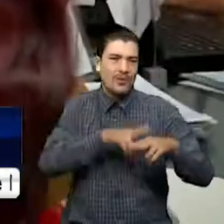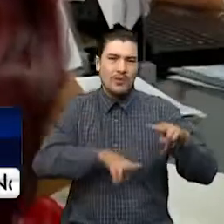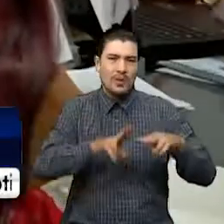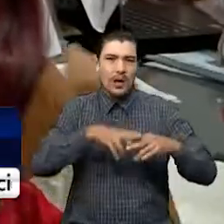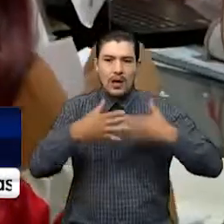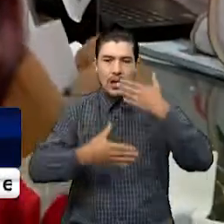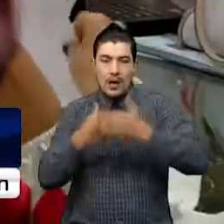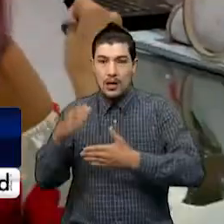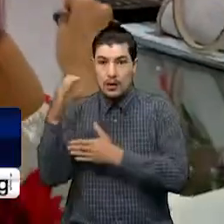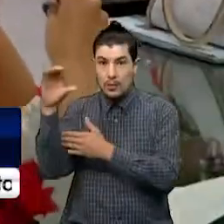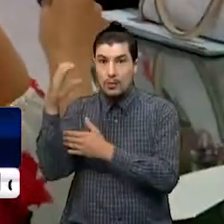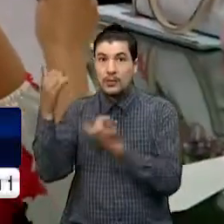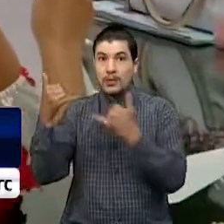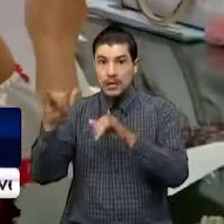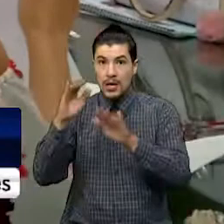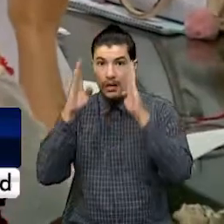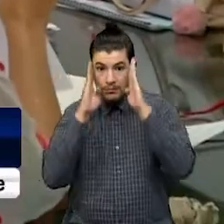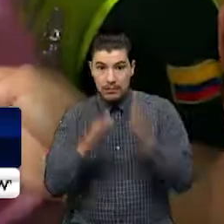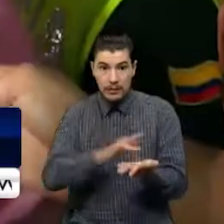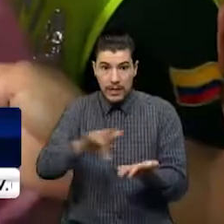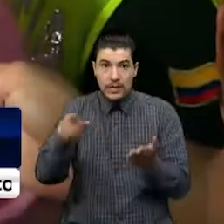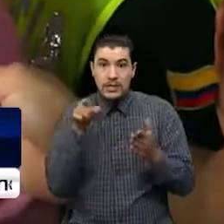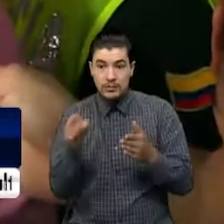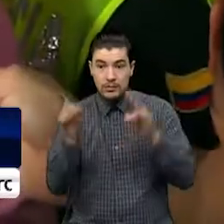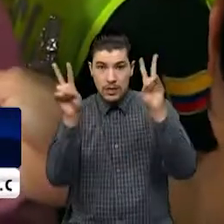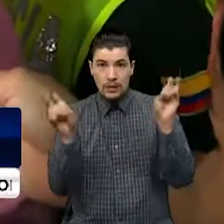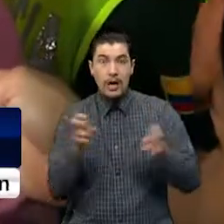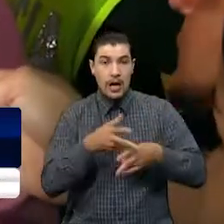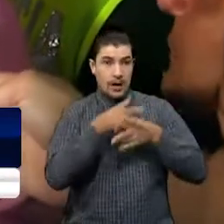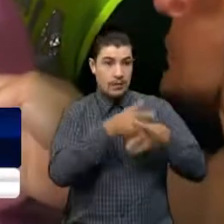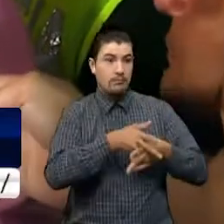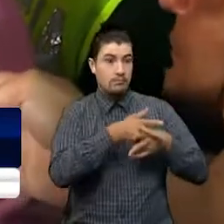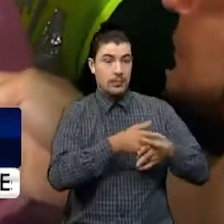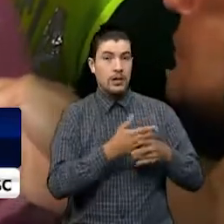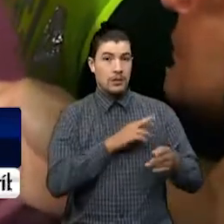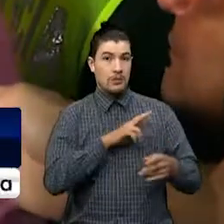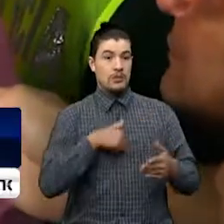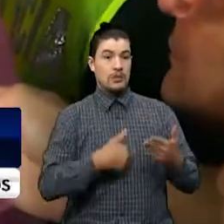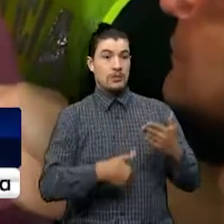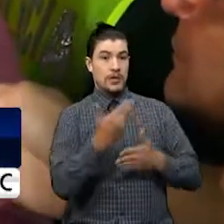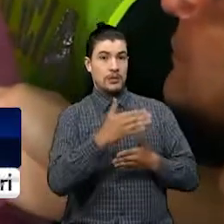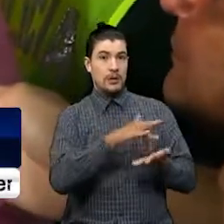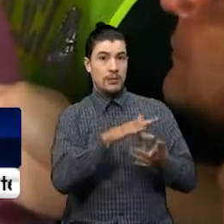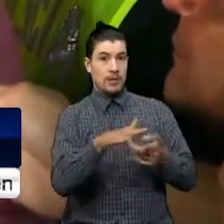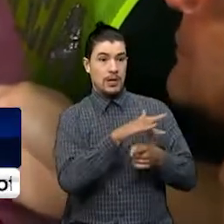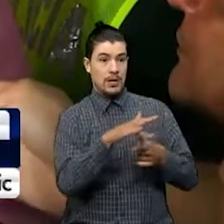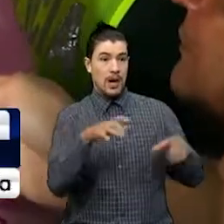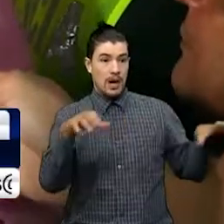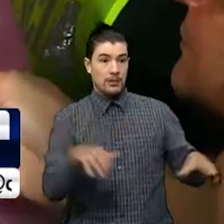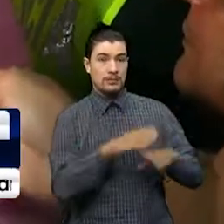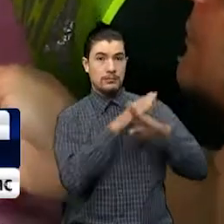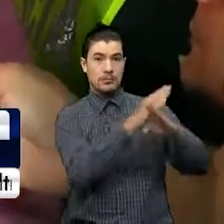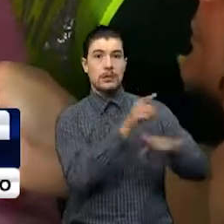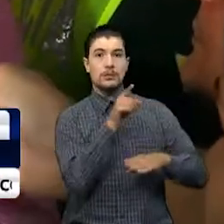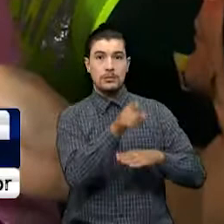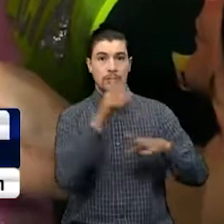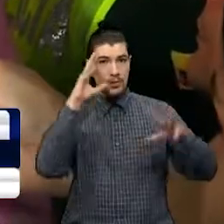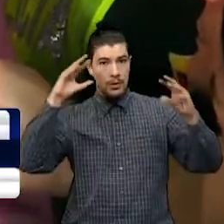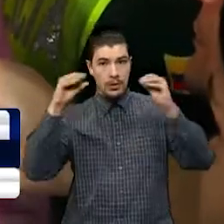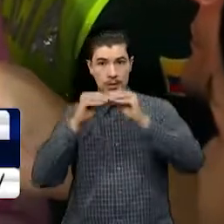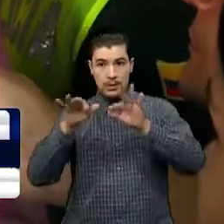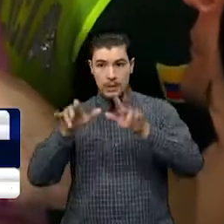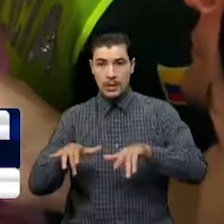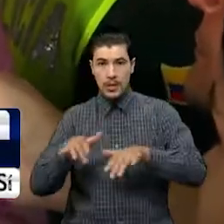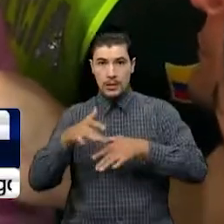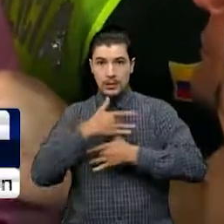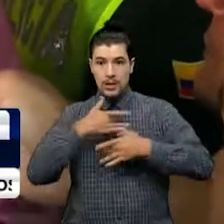metropolitana se activó una alarma por el tema. Para empezar a implementar algunas acciones correspondientes con la misma Secretaría de Salud del municipio de San